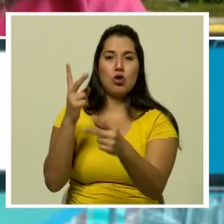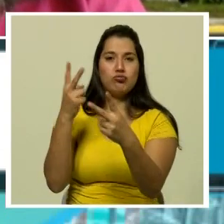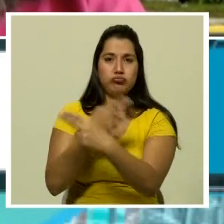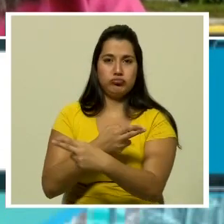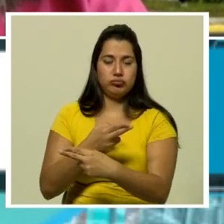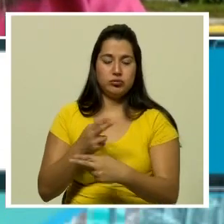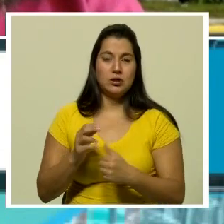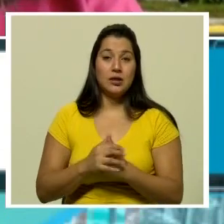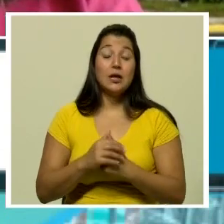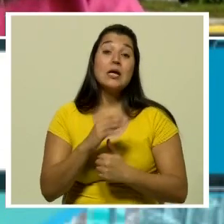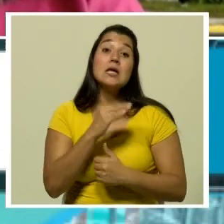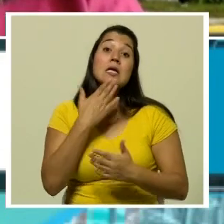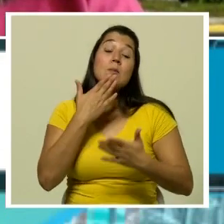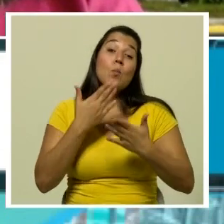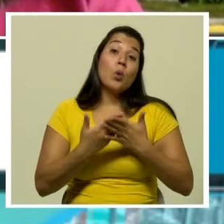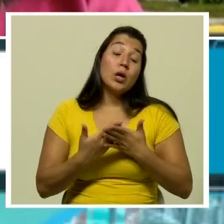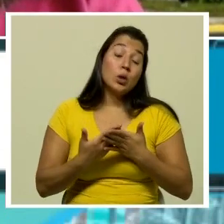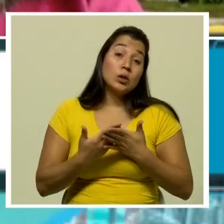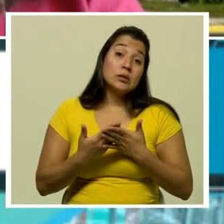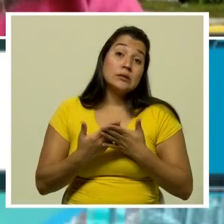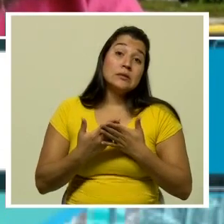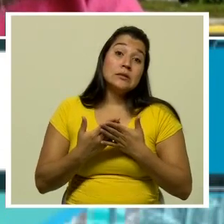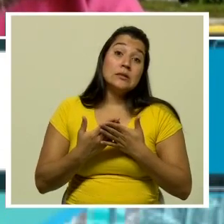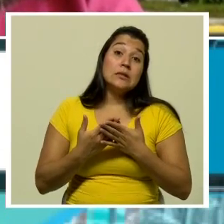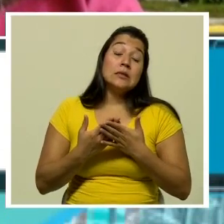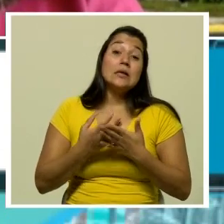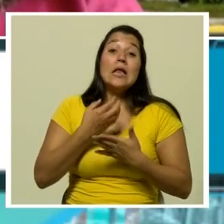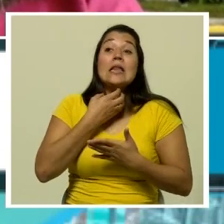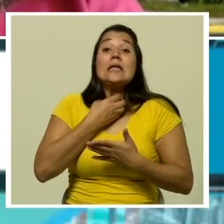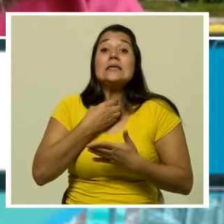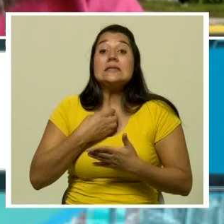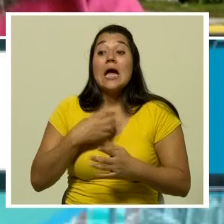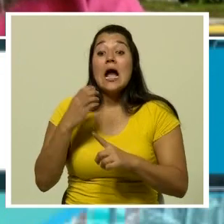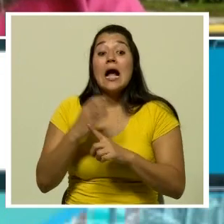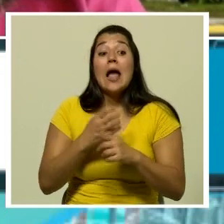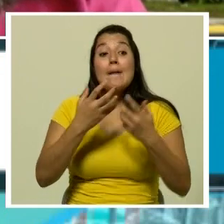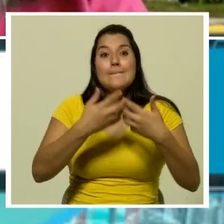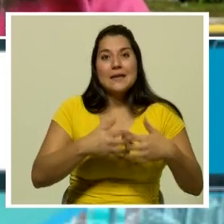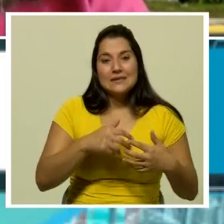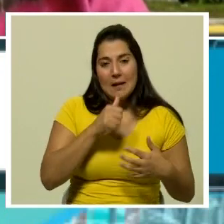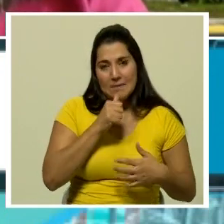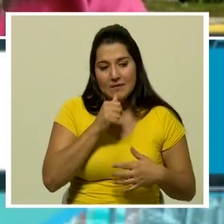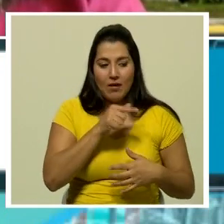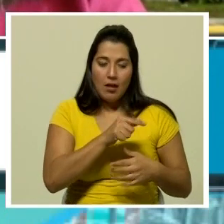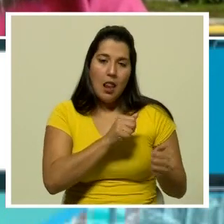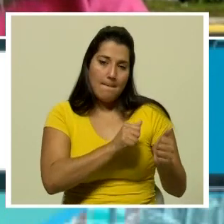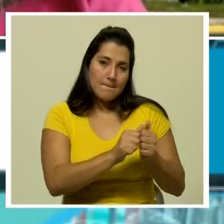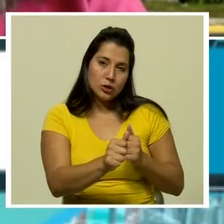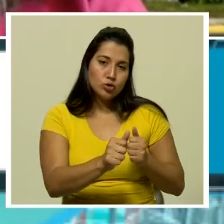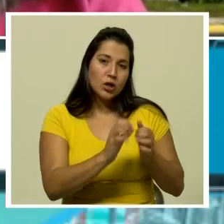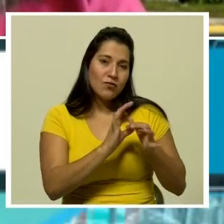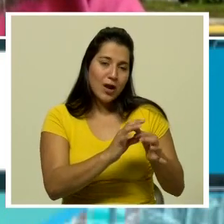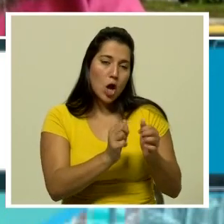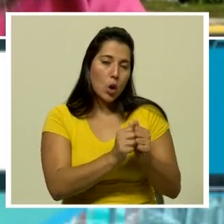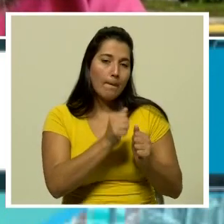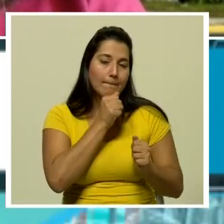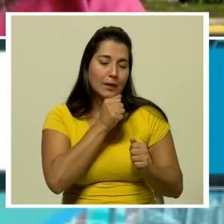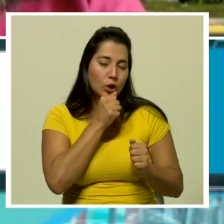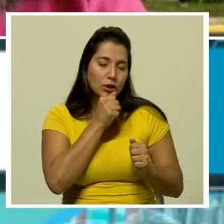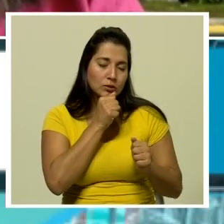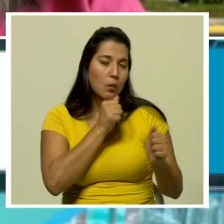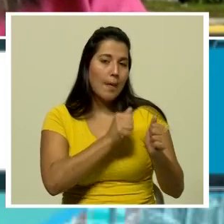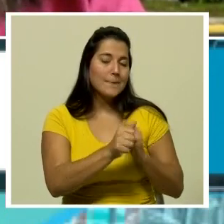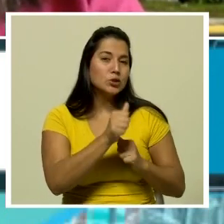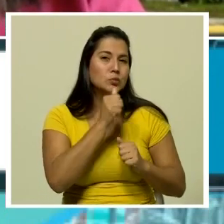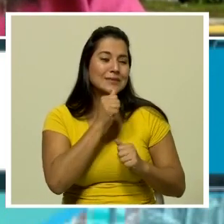bueno, desear que cada empresa privada, que son las mayoría en todo el planeta,